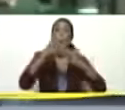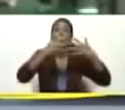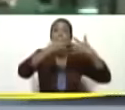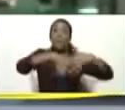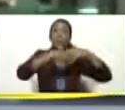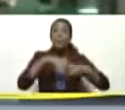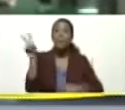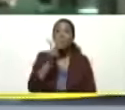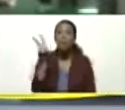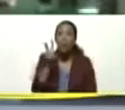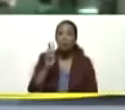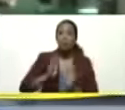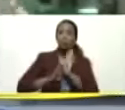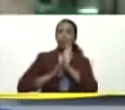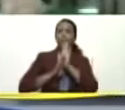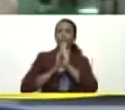industria